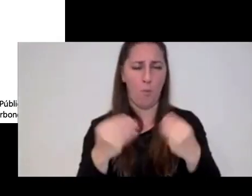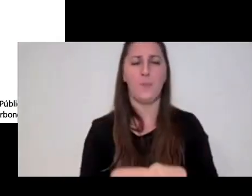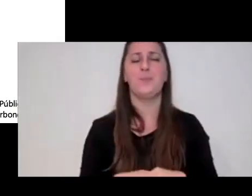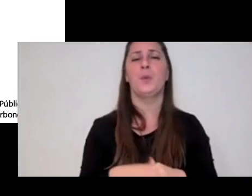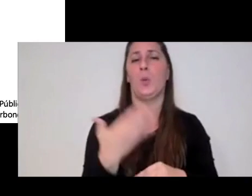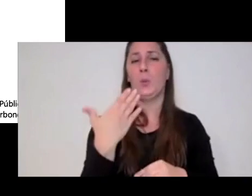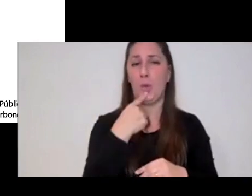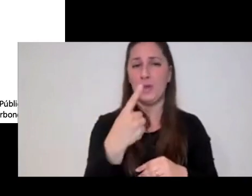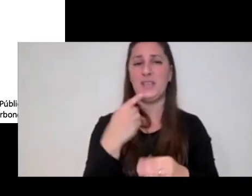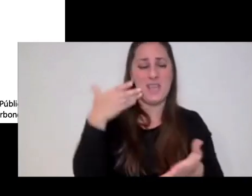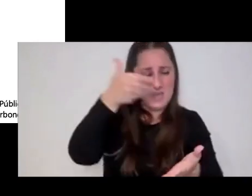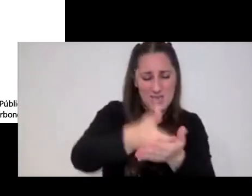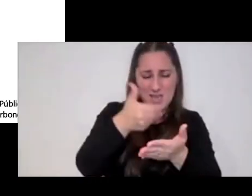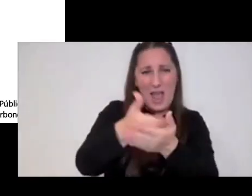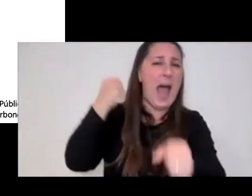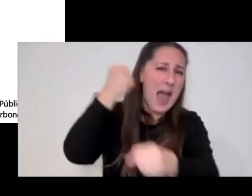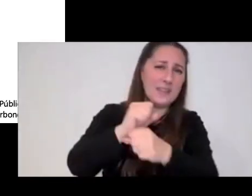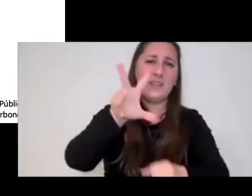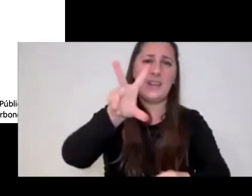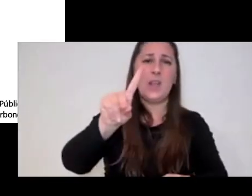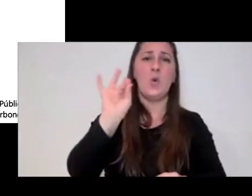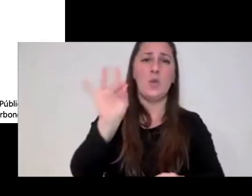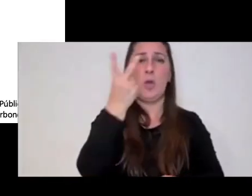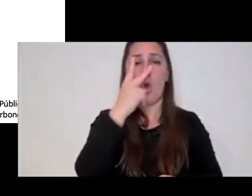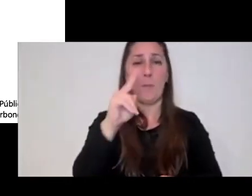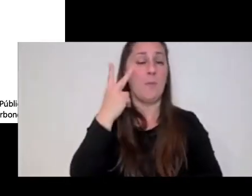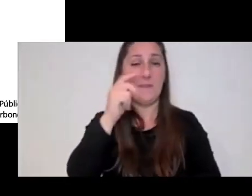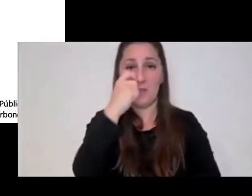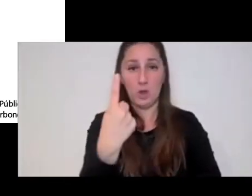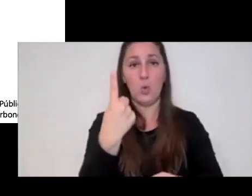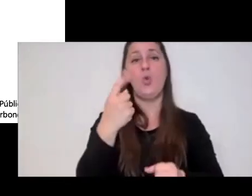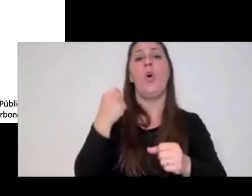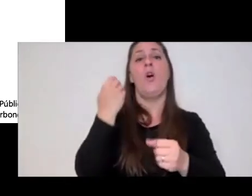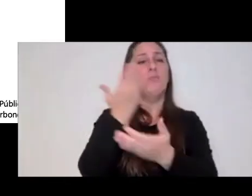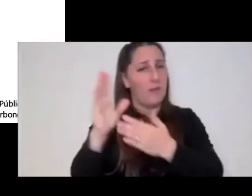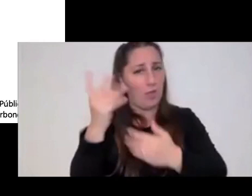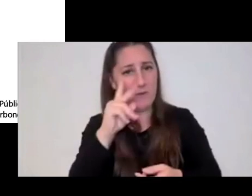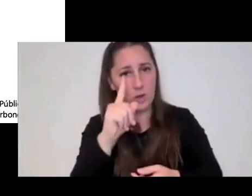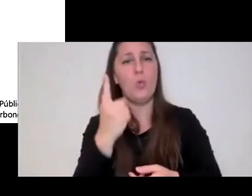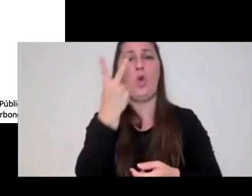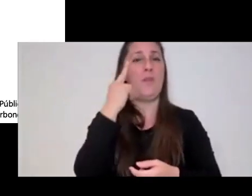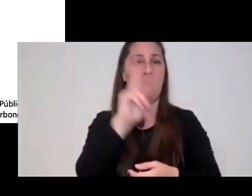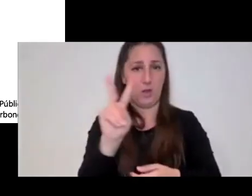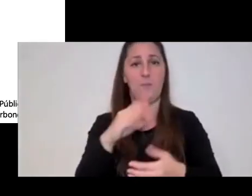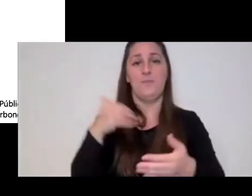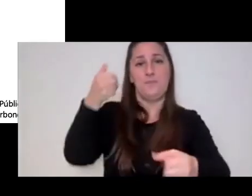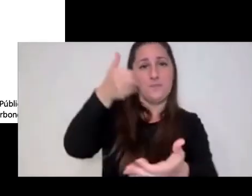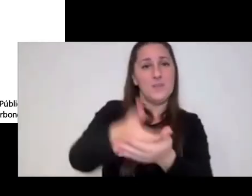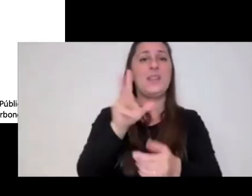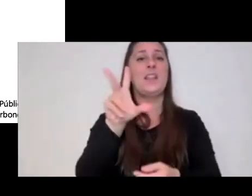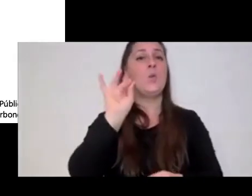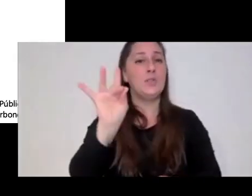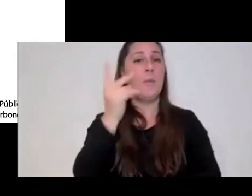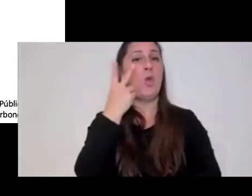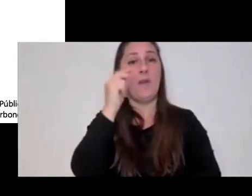hasta el 31 de diciembre del año 2021 va a estar exento por el 2021 y 2022. Todo lo invertido hasta el 31 de diciembre de 2022 va a estar exento por